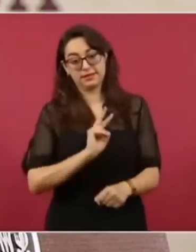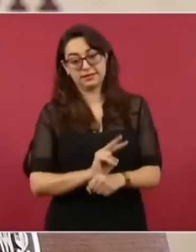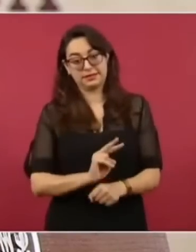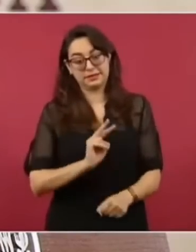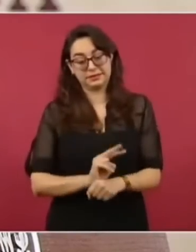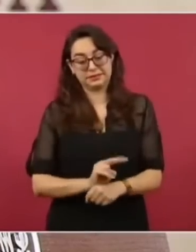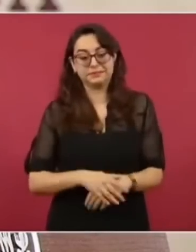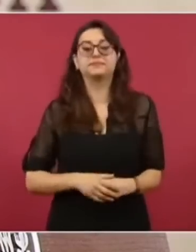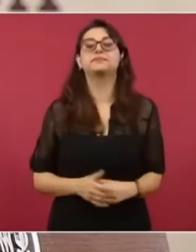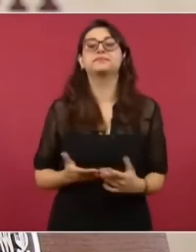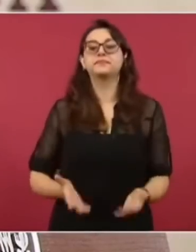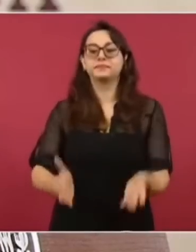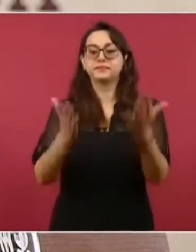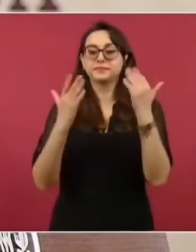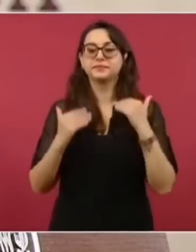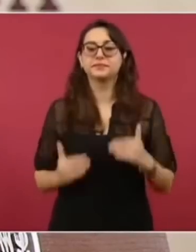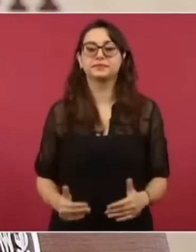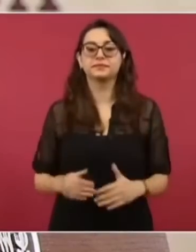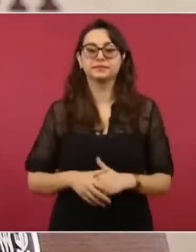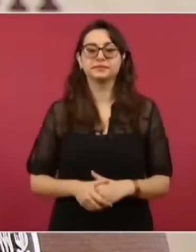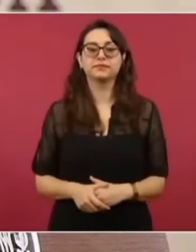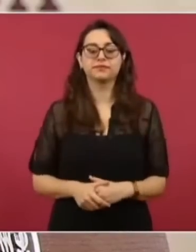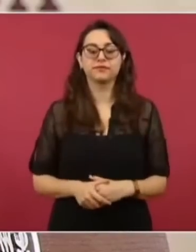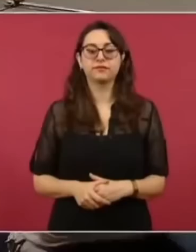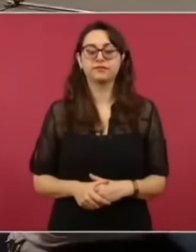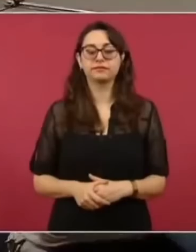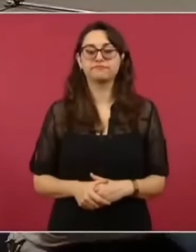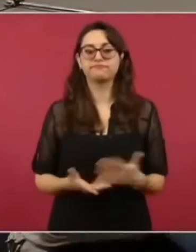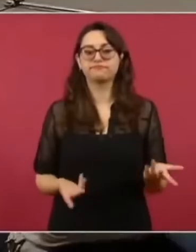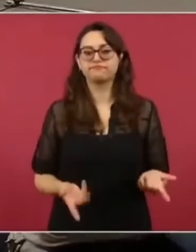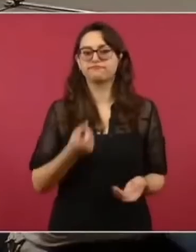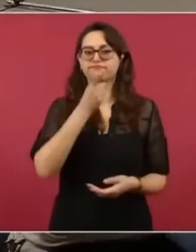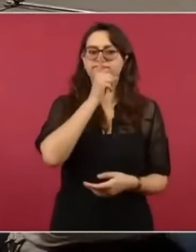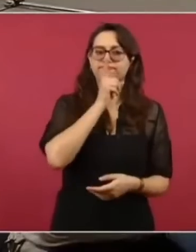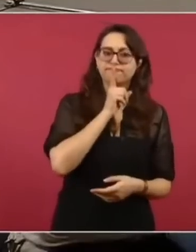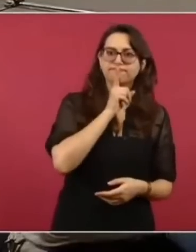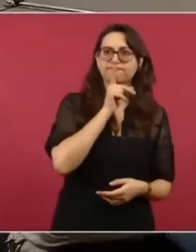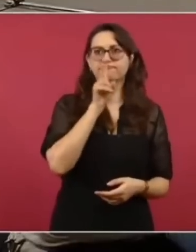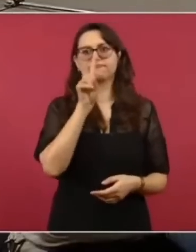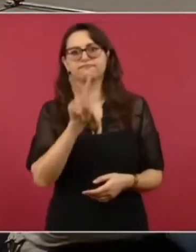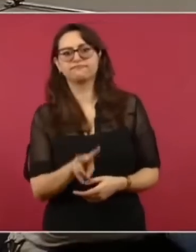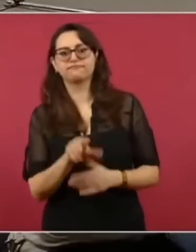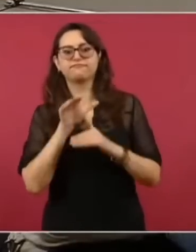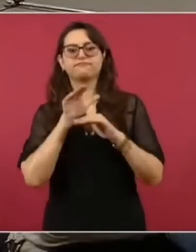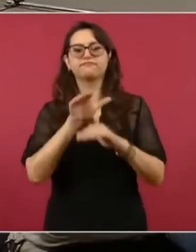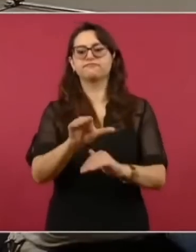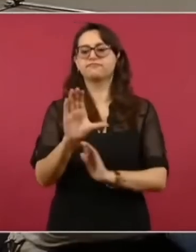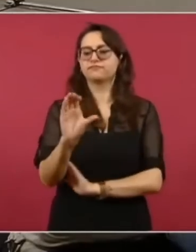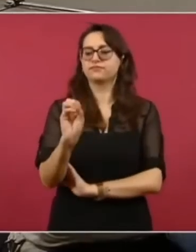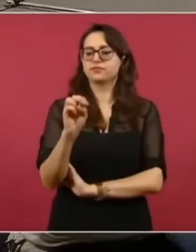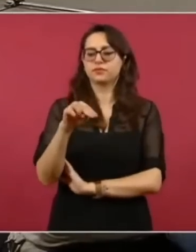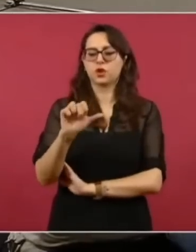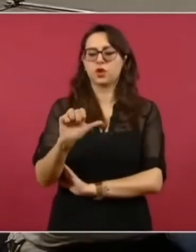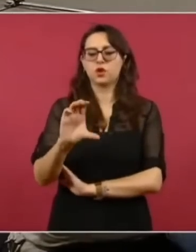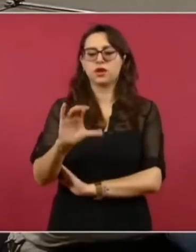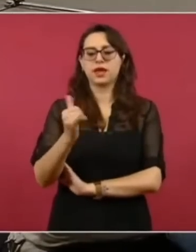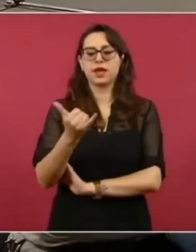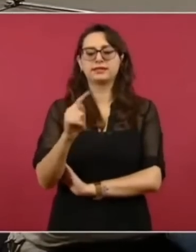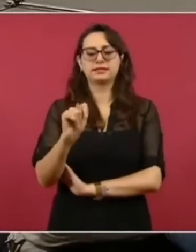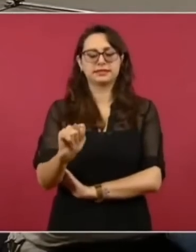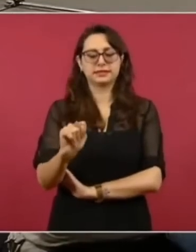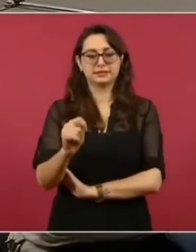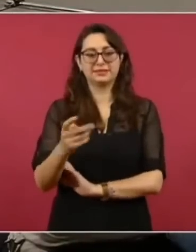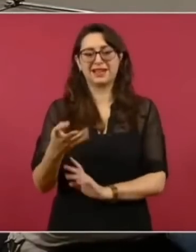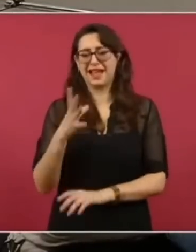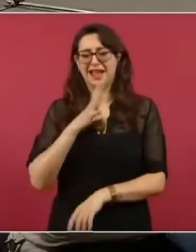Una mentira y una verdad sobre el CONACYT. Se ha hablado mucho y se han